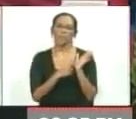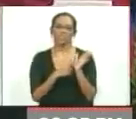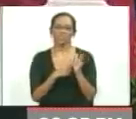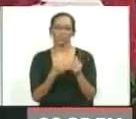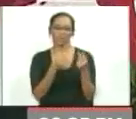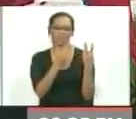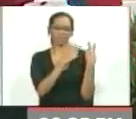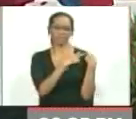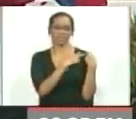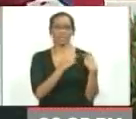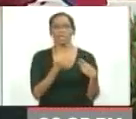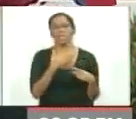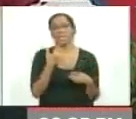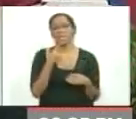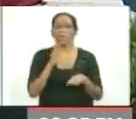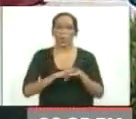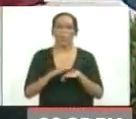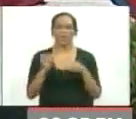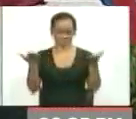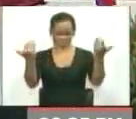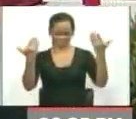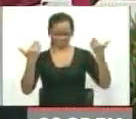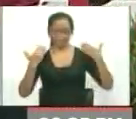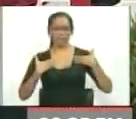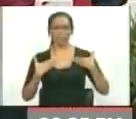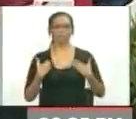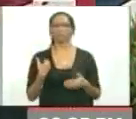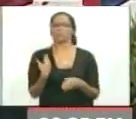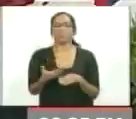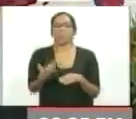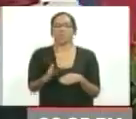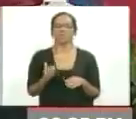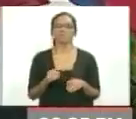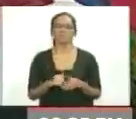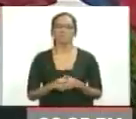Nada, si le quieren echar la culpa a alguien, échemela a mí, no importa. No me importa.